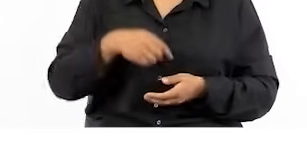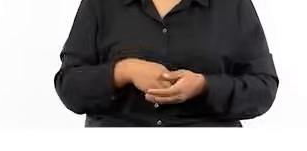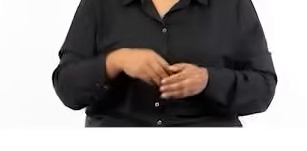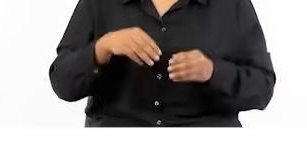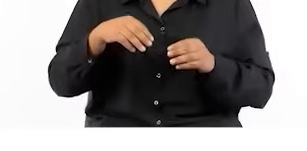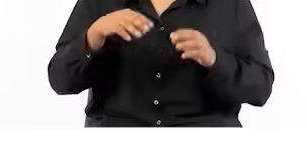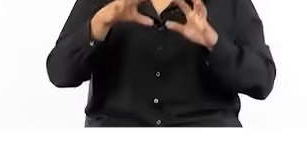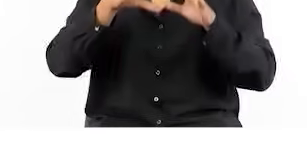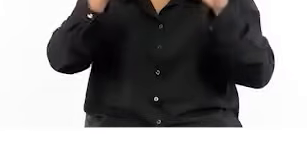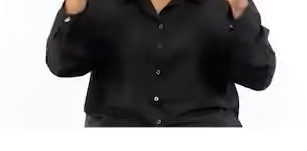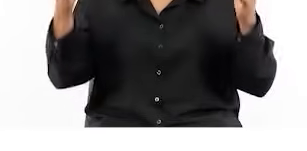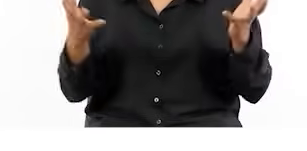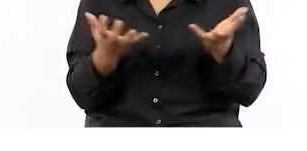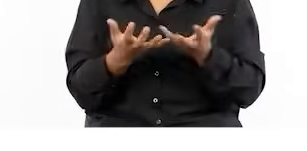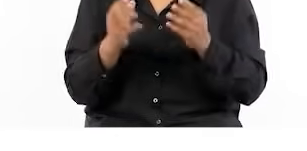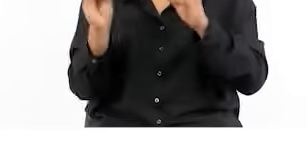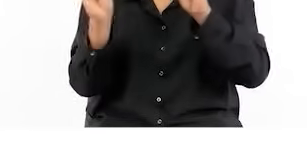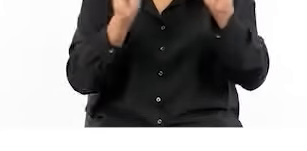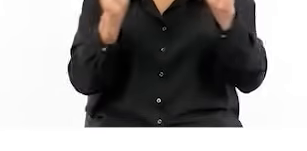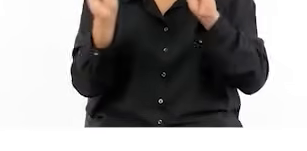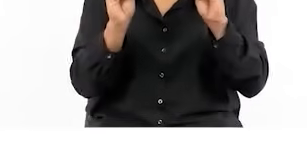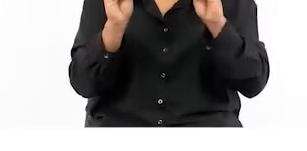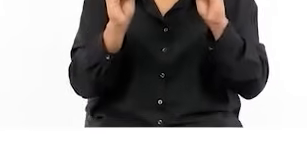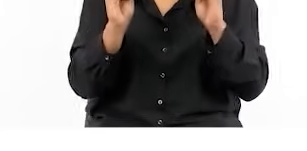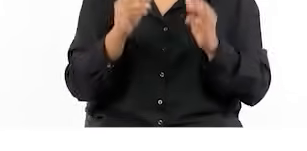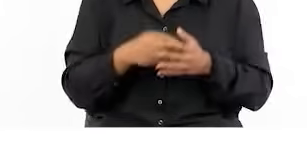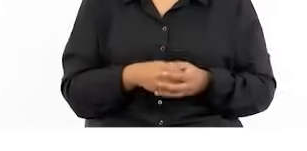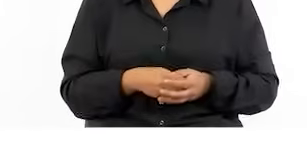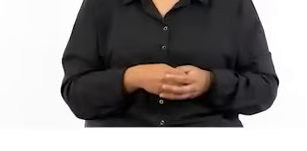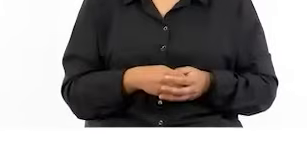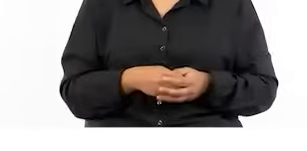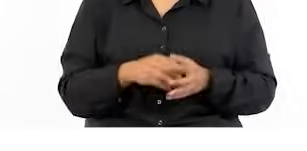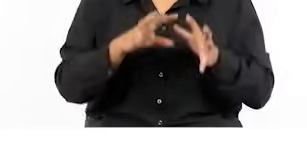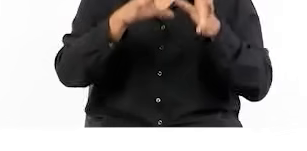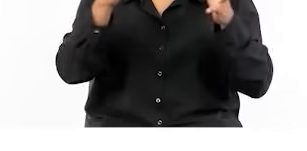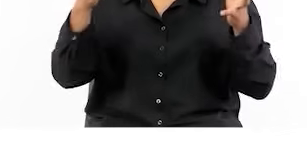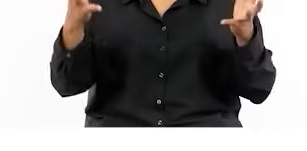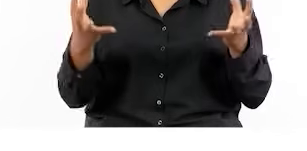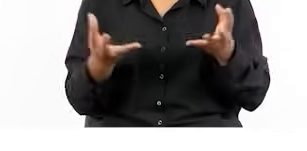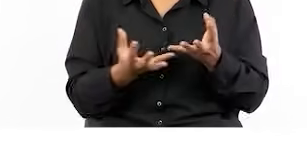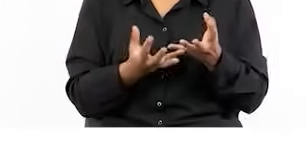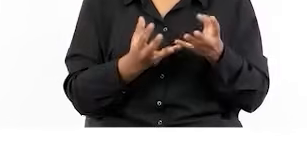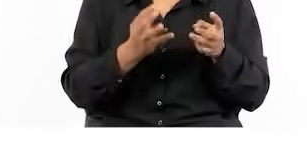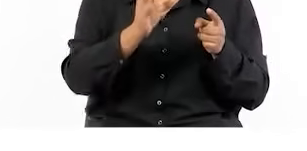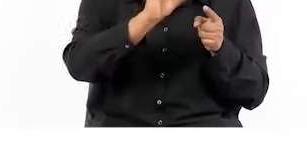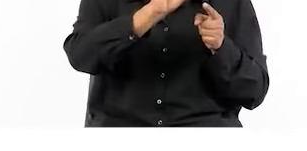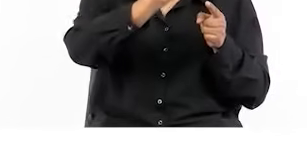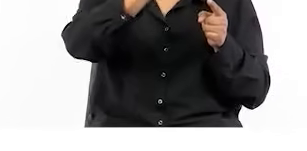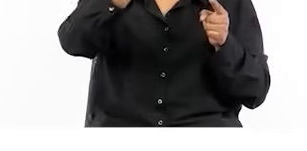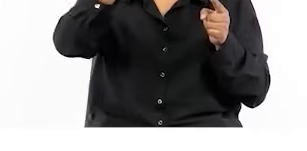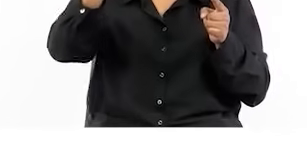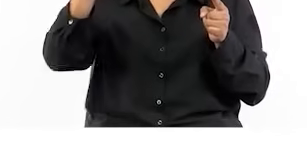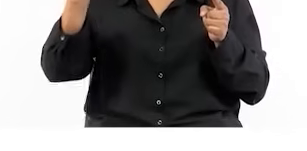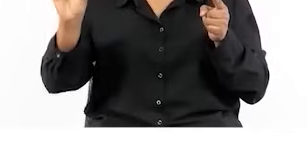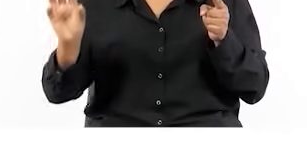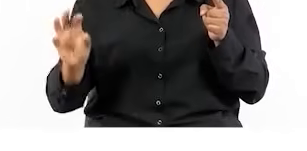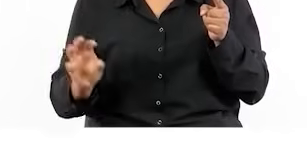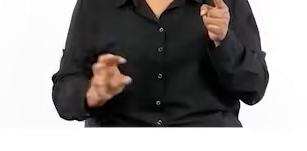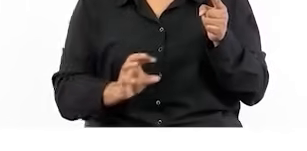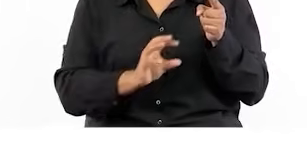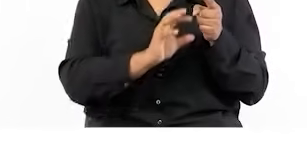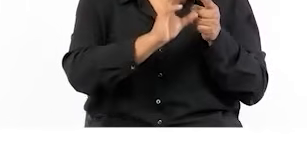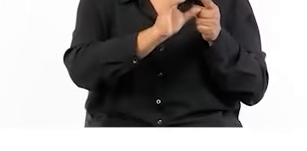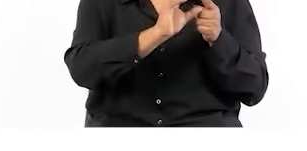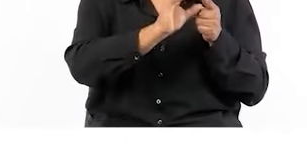estudiantes. Ahora vamos a pasar a la parte de los movimientos de la Tierra. La Tierra se caracteriza